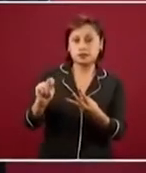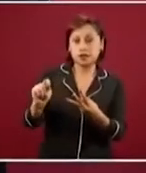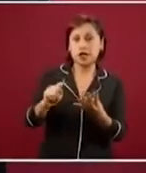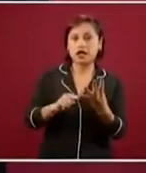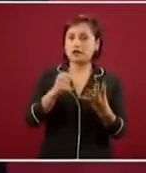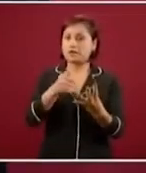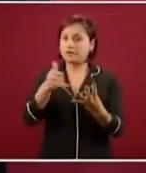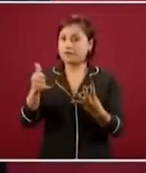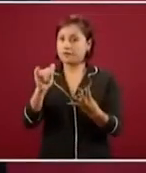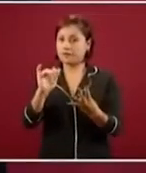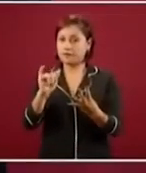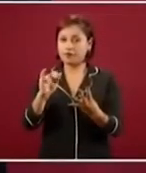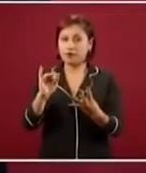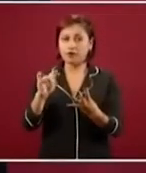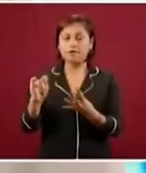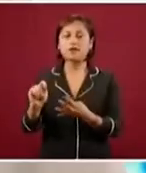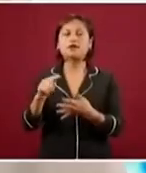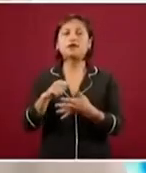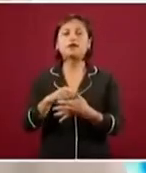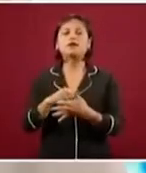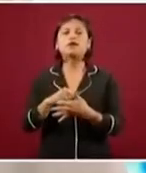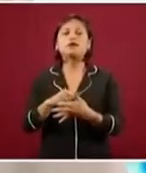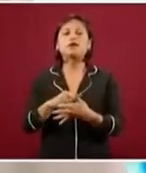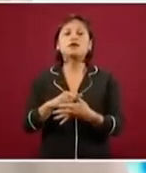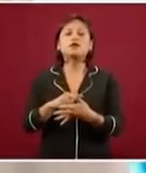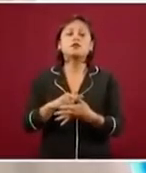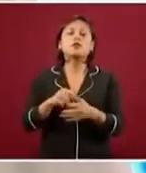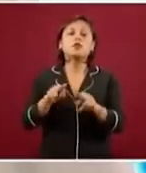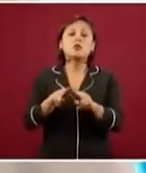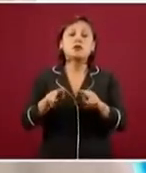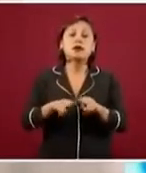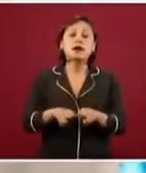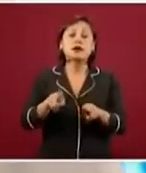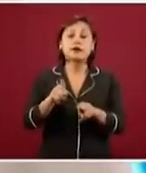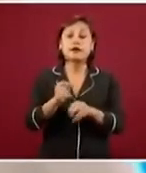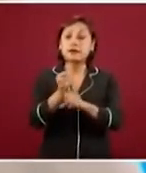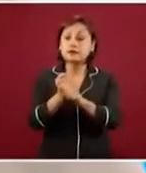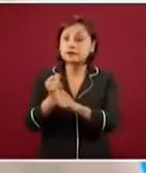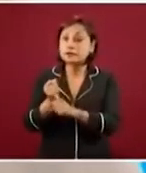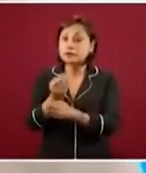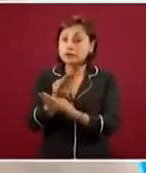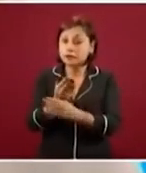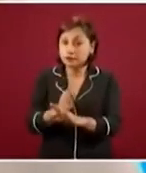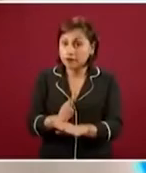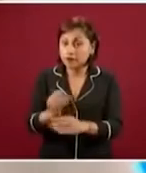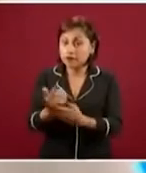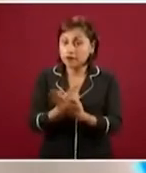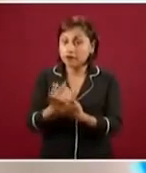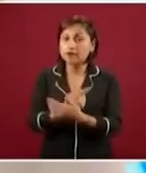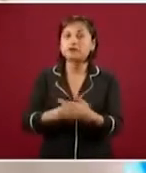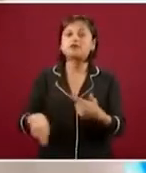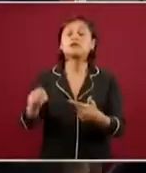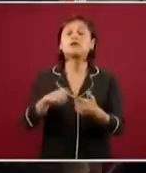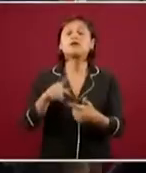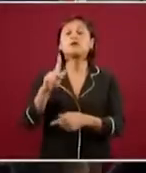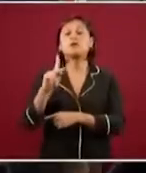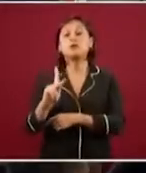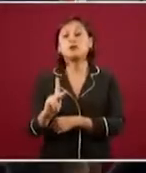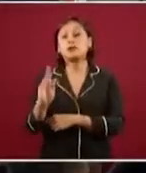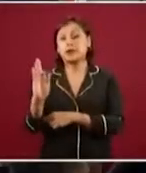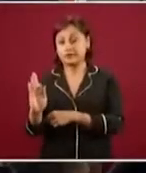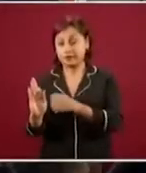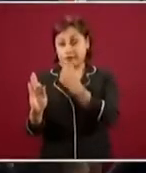Infonavit, la Unidad de Inteligencia Financiera y la Procuraduría Fiscal. Un poquito